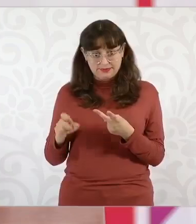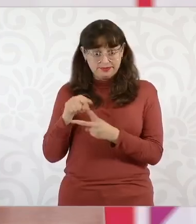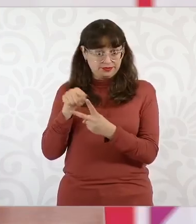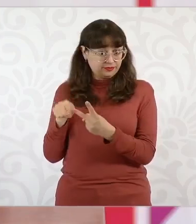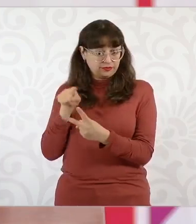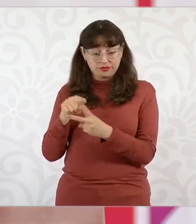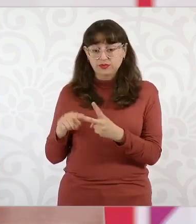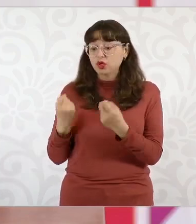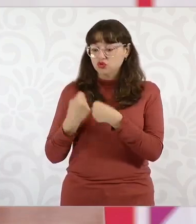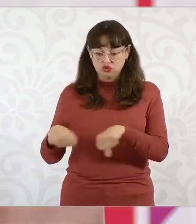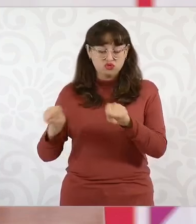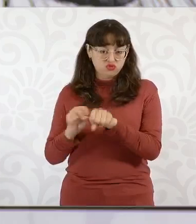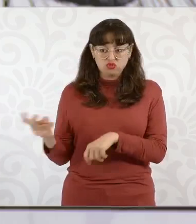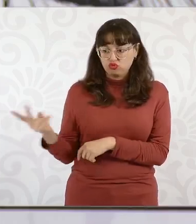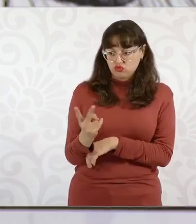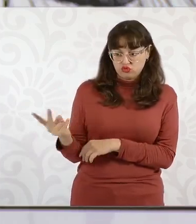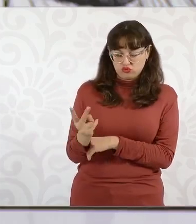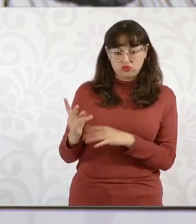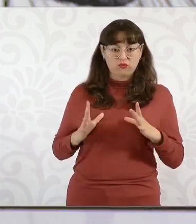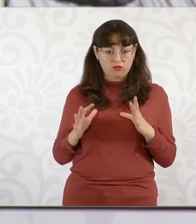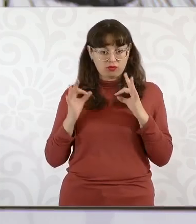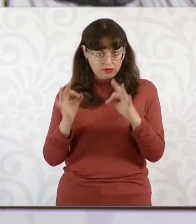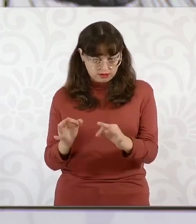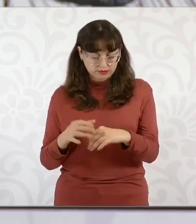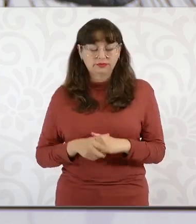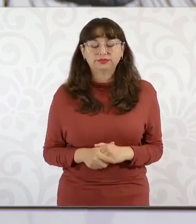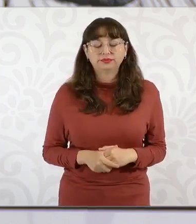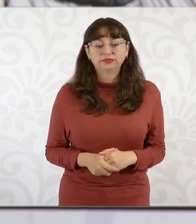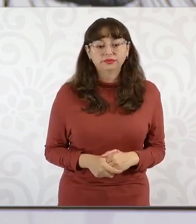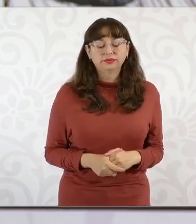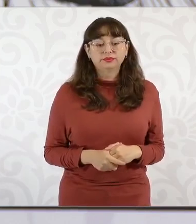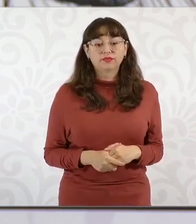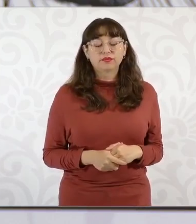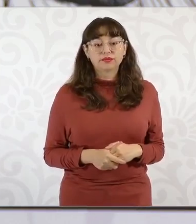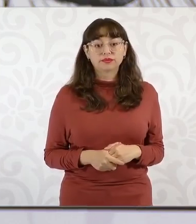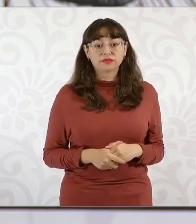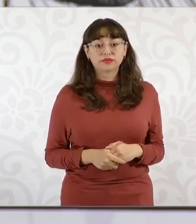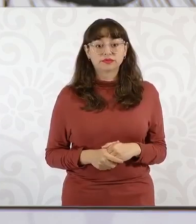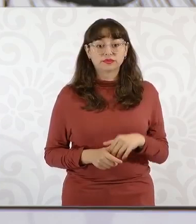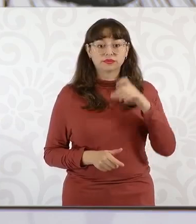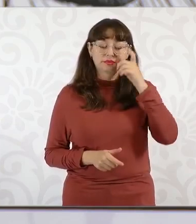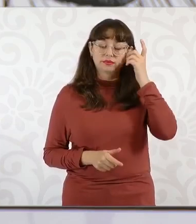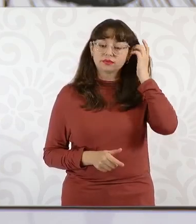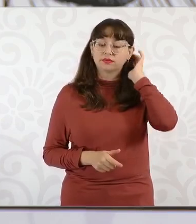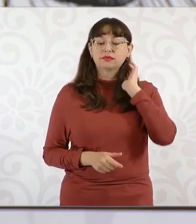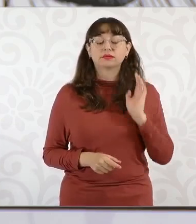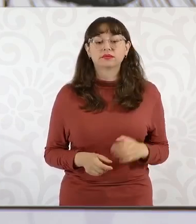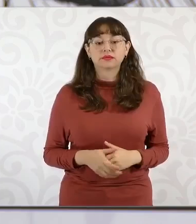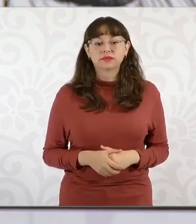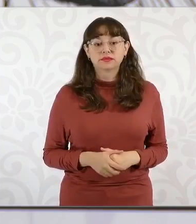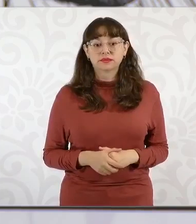felices de que ellos fundaron este medio. Y él mismo